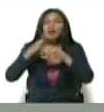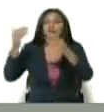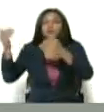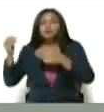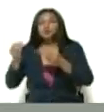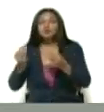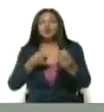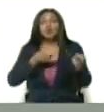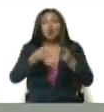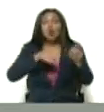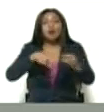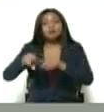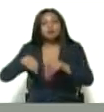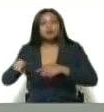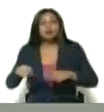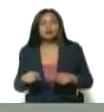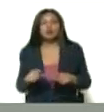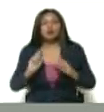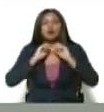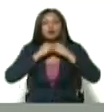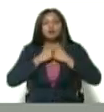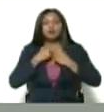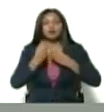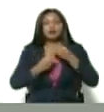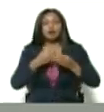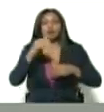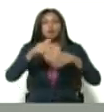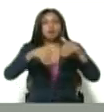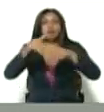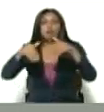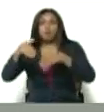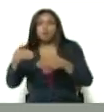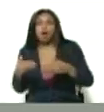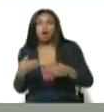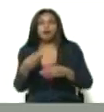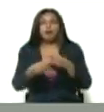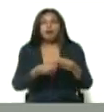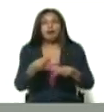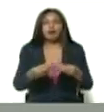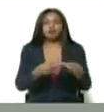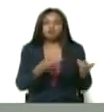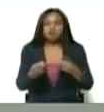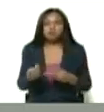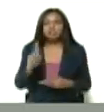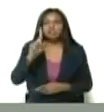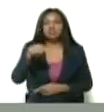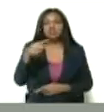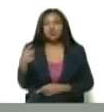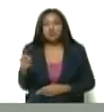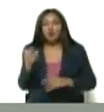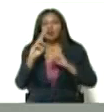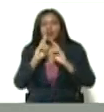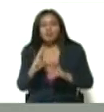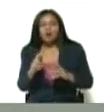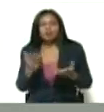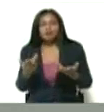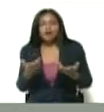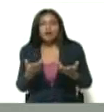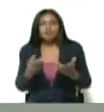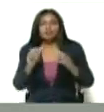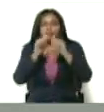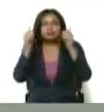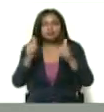con Aristóbulo. ¿Cómo no, presidente? Para que hagamos esta encuesta y podamos recibir la respuesta en el